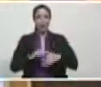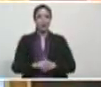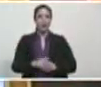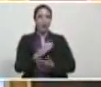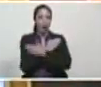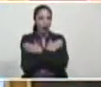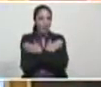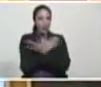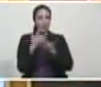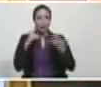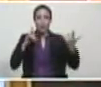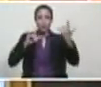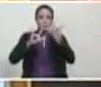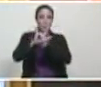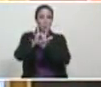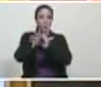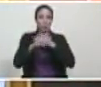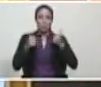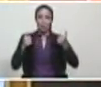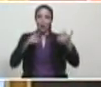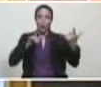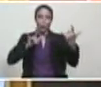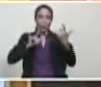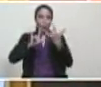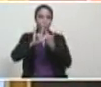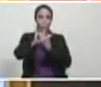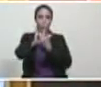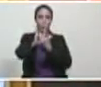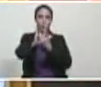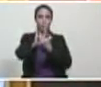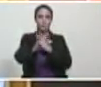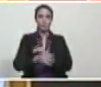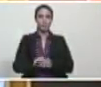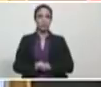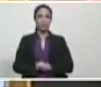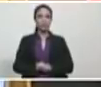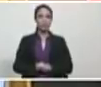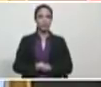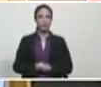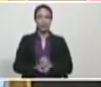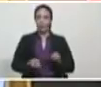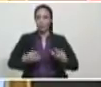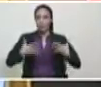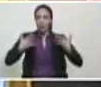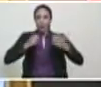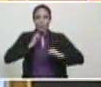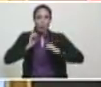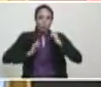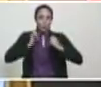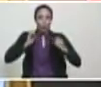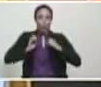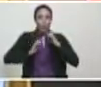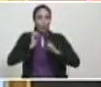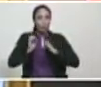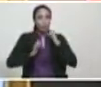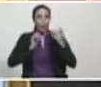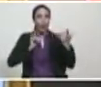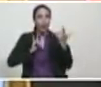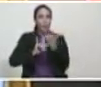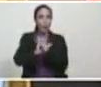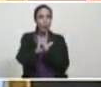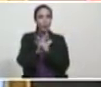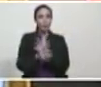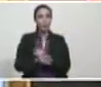yo también los amo mucho y las amo mucho. Nos mueve el amor. El amor.